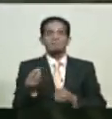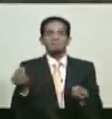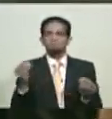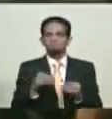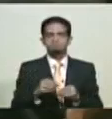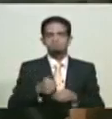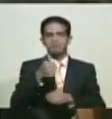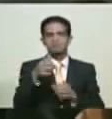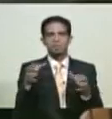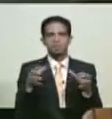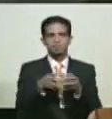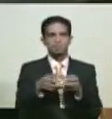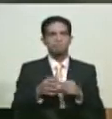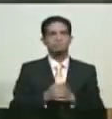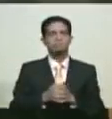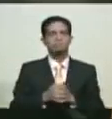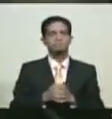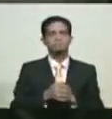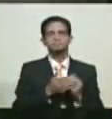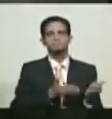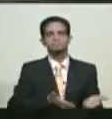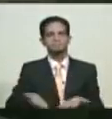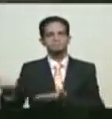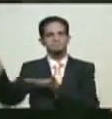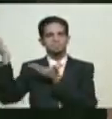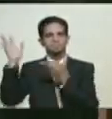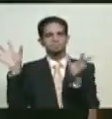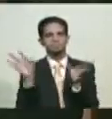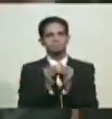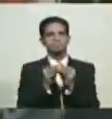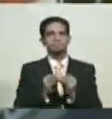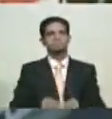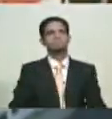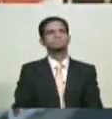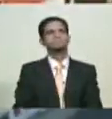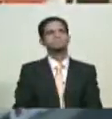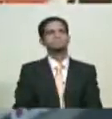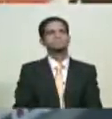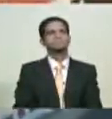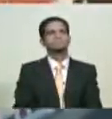el gran concilio nacional con esa información retornamos nuevamente el pase a los estudios años